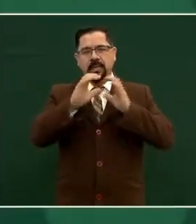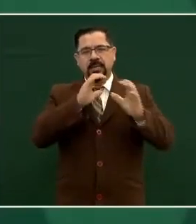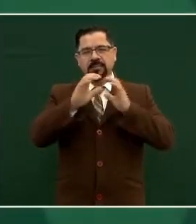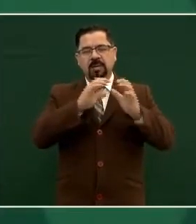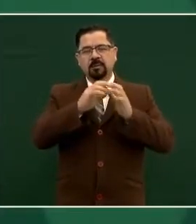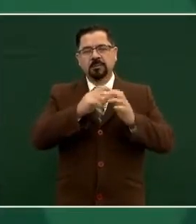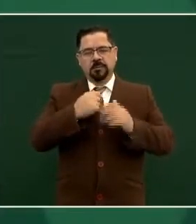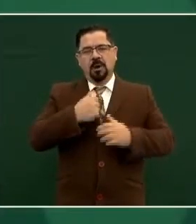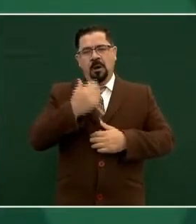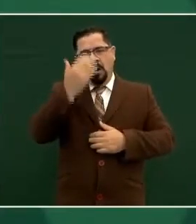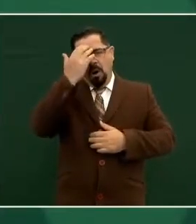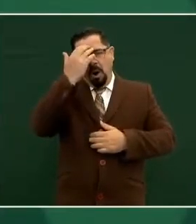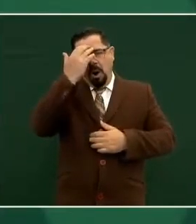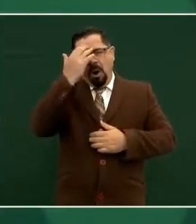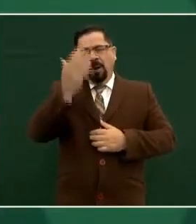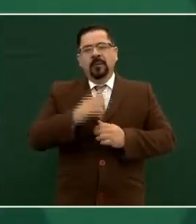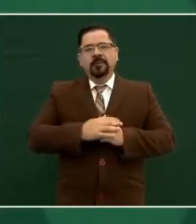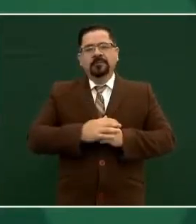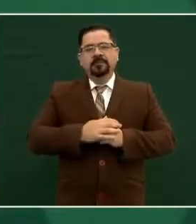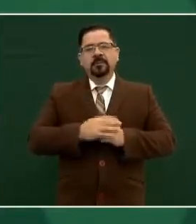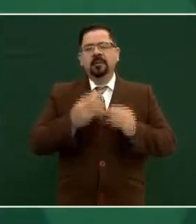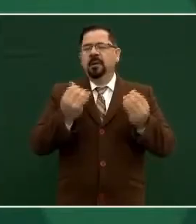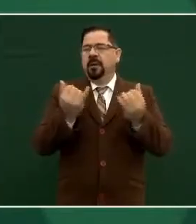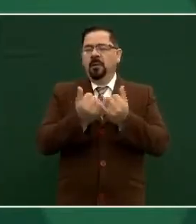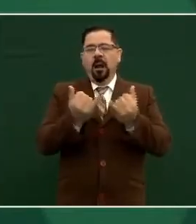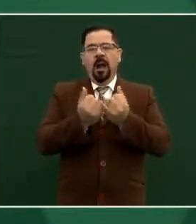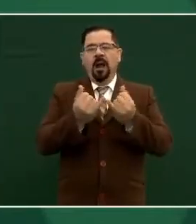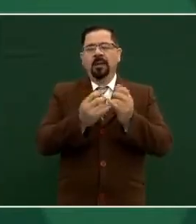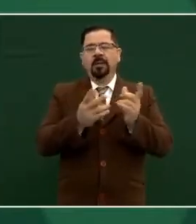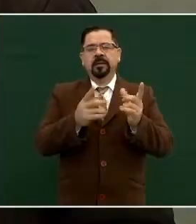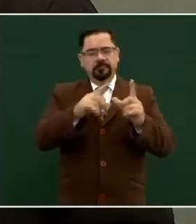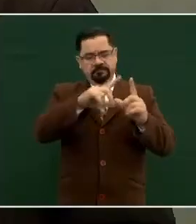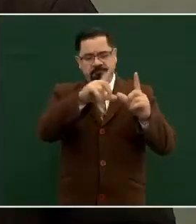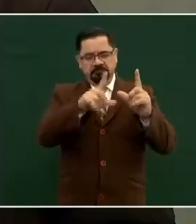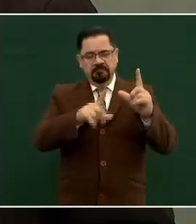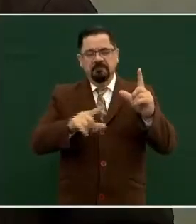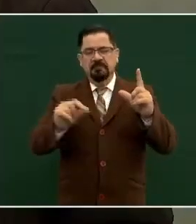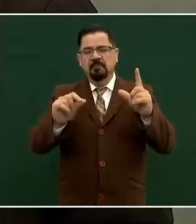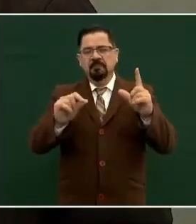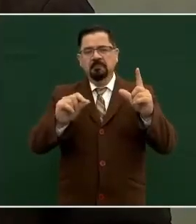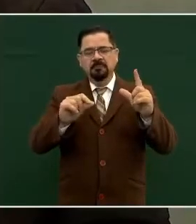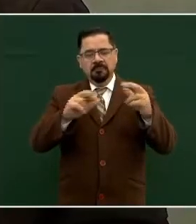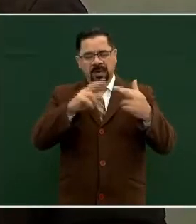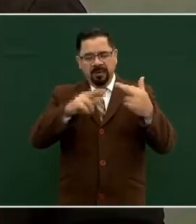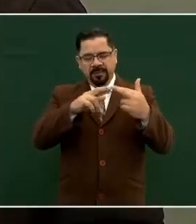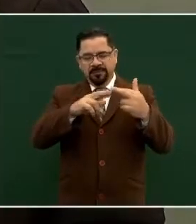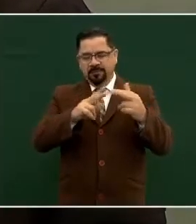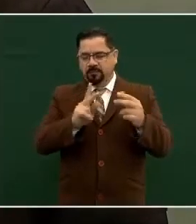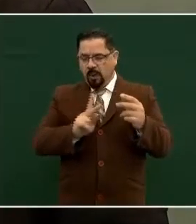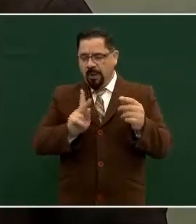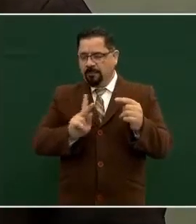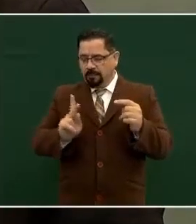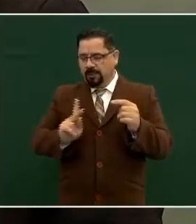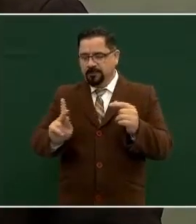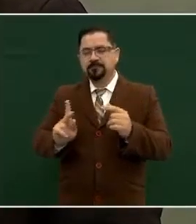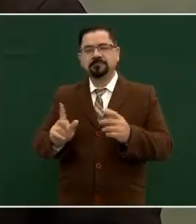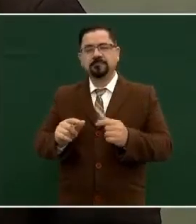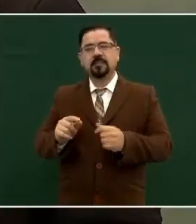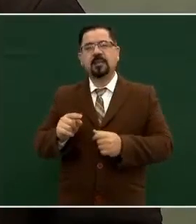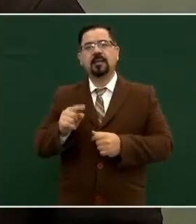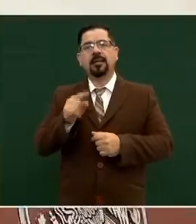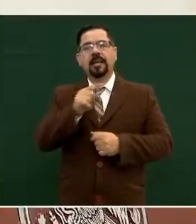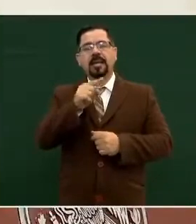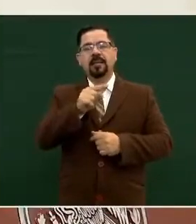nosotros conocemos como los periodistas de todas las regiones de los pueblos. Es un periodista de